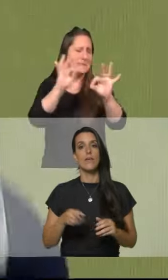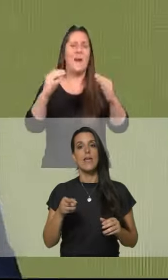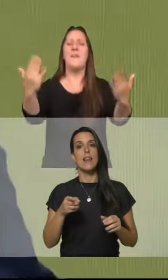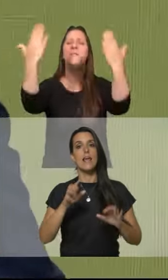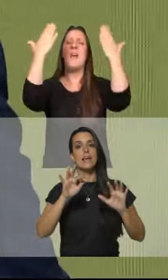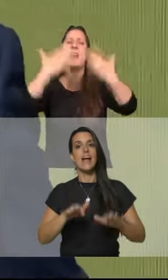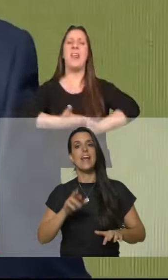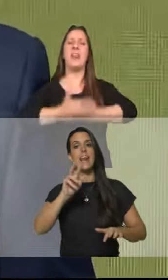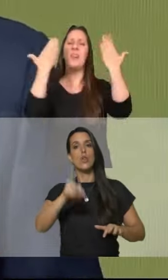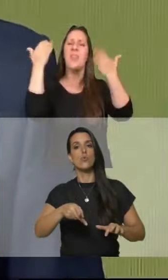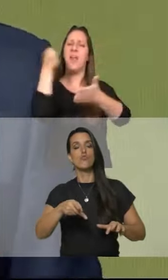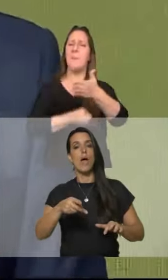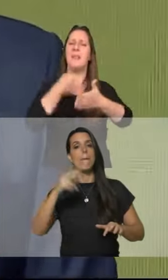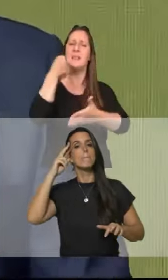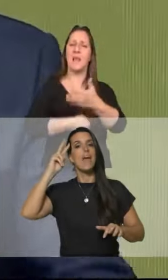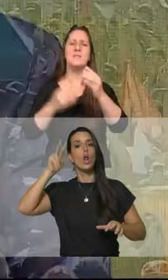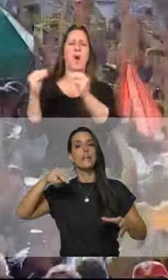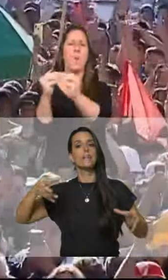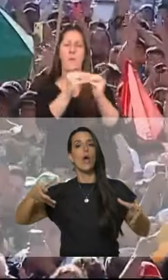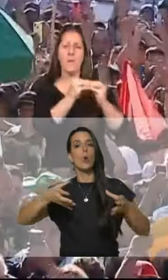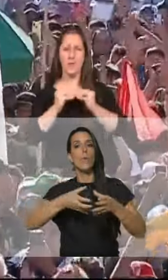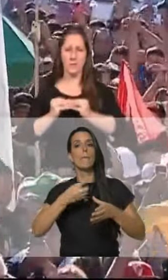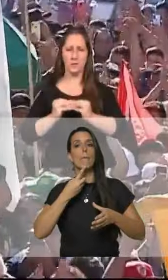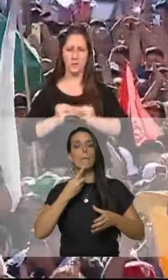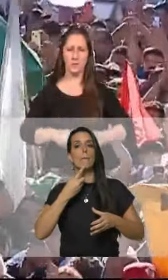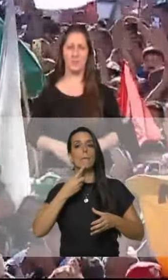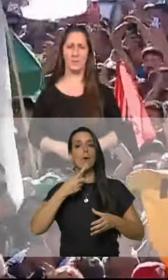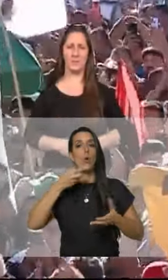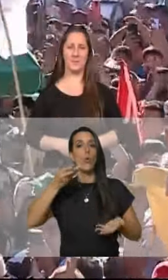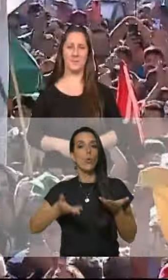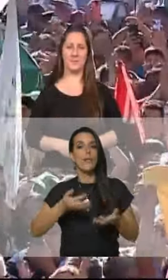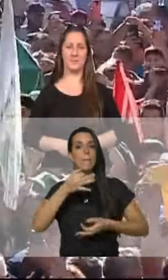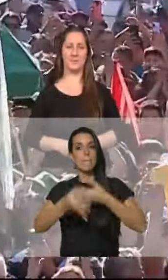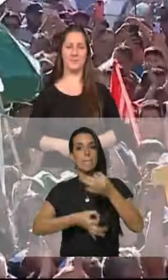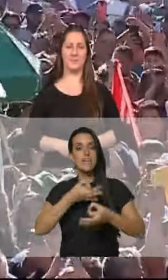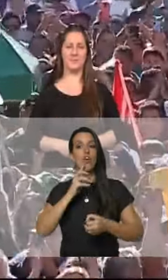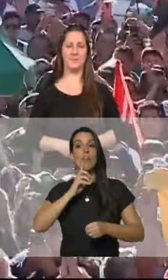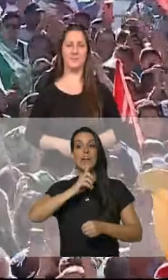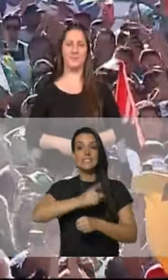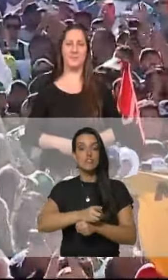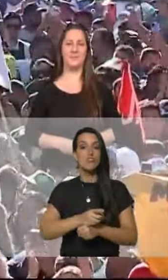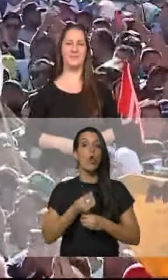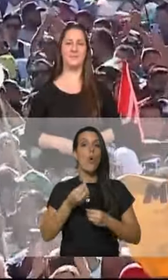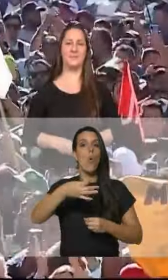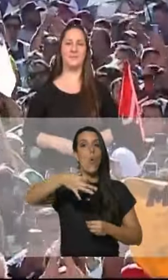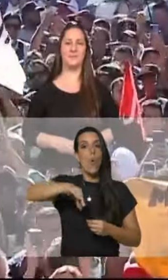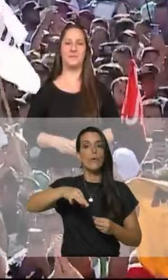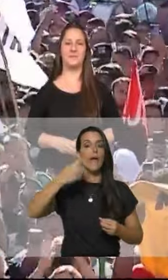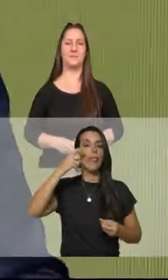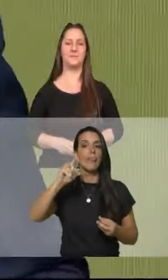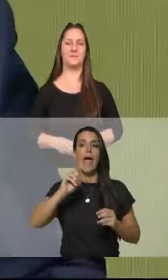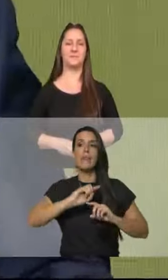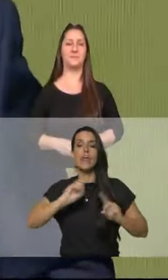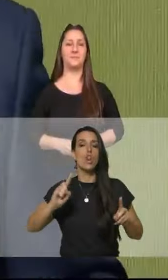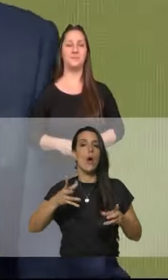renuncia al peronista partido justicialista Alberto Fernández explicó que tomó esta decisión con el único propósito de no